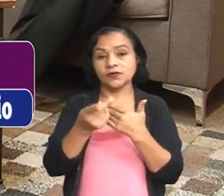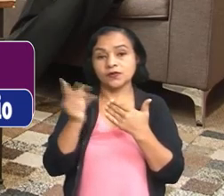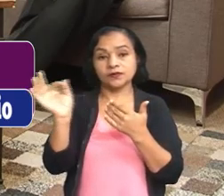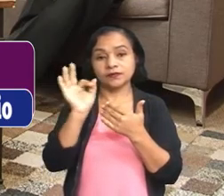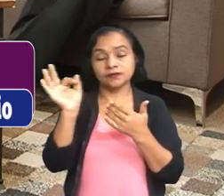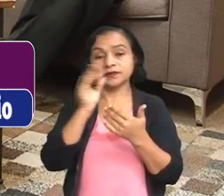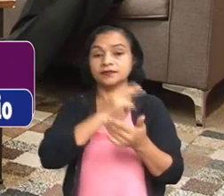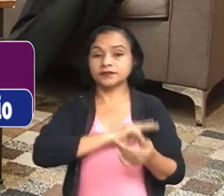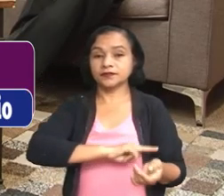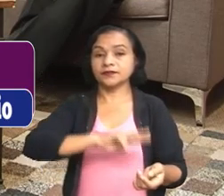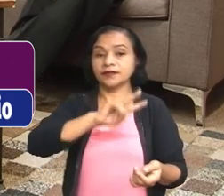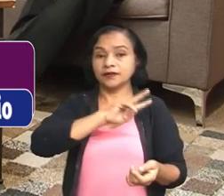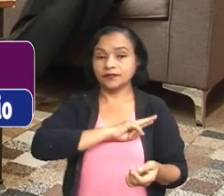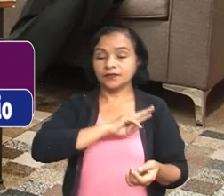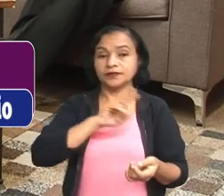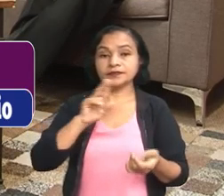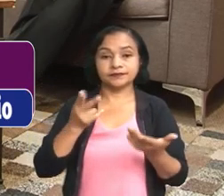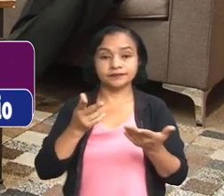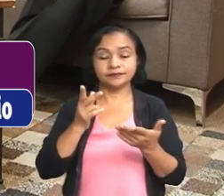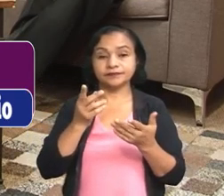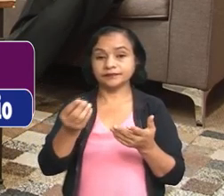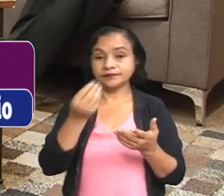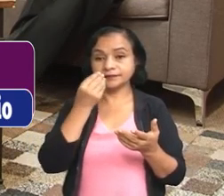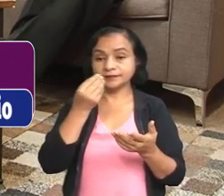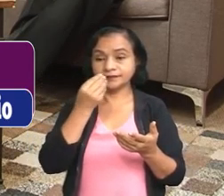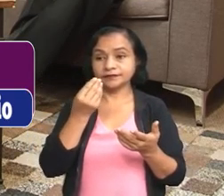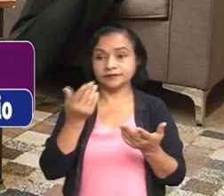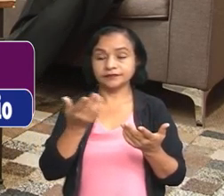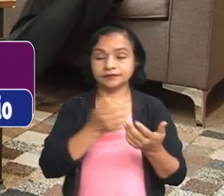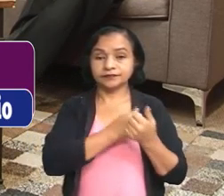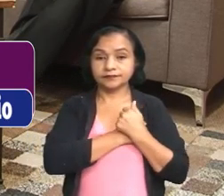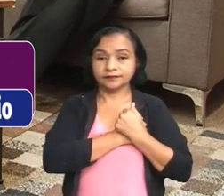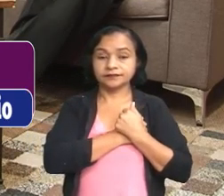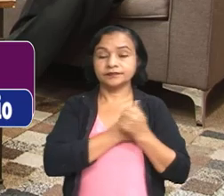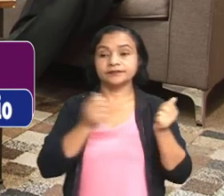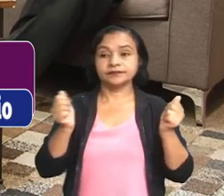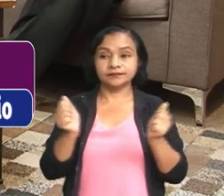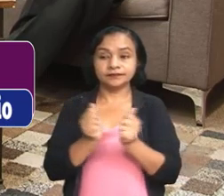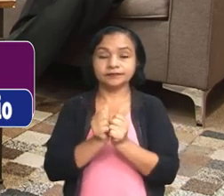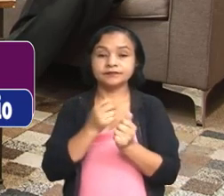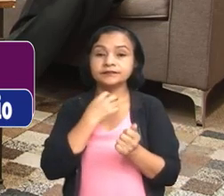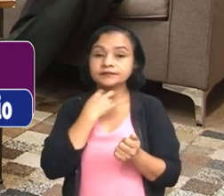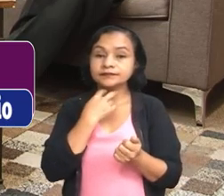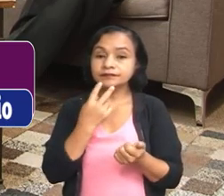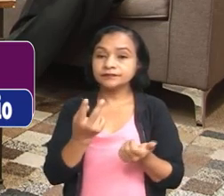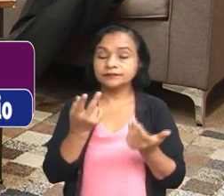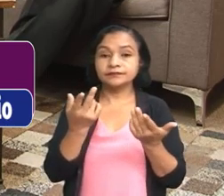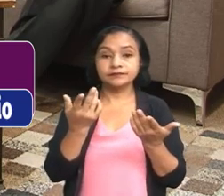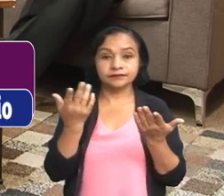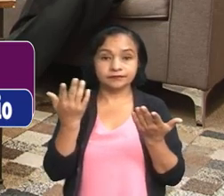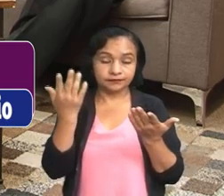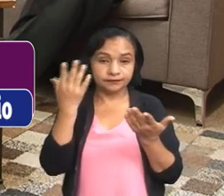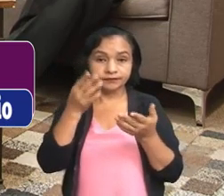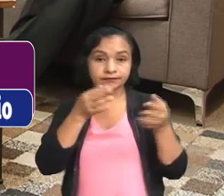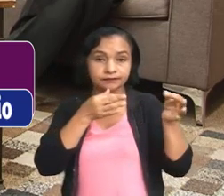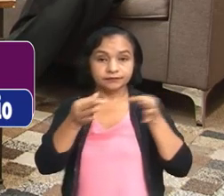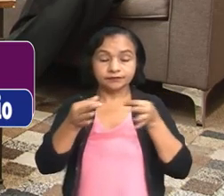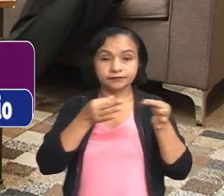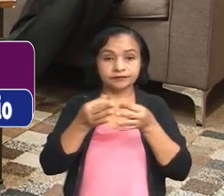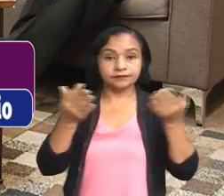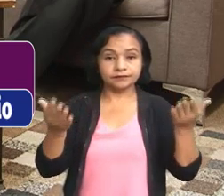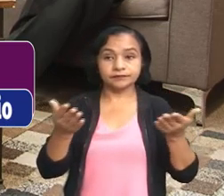integral en valores también, el PINE, Programa Integral de Nutrición. El programa Amor con Vos, por ejemplo, okay. También es interesante señalarlo